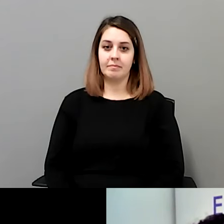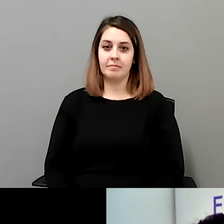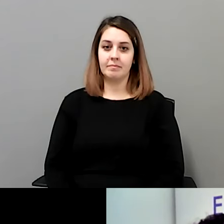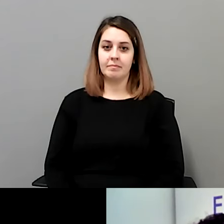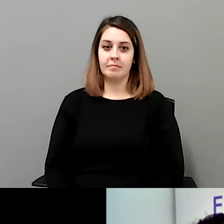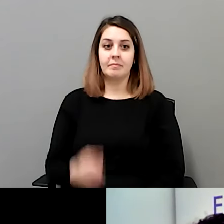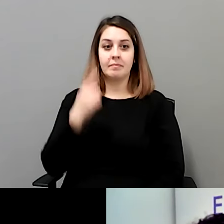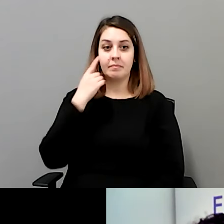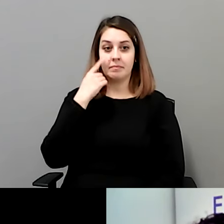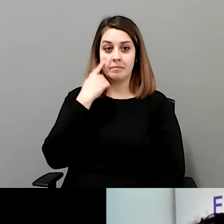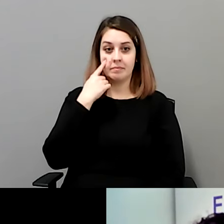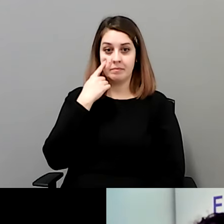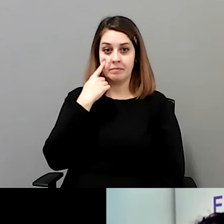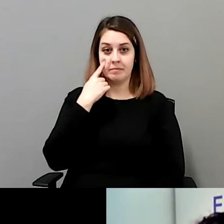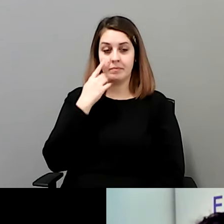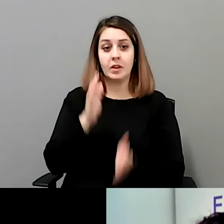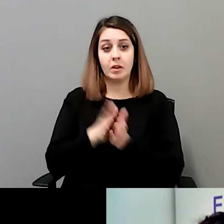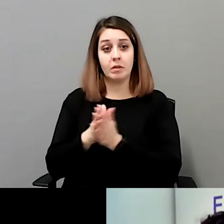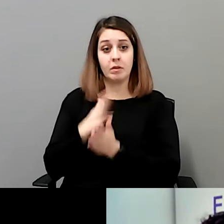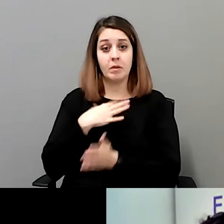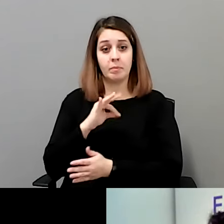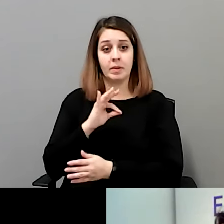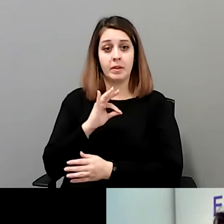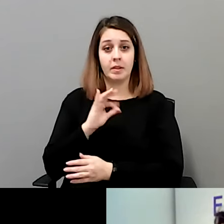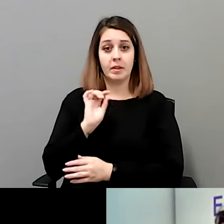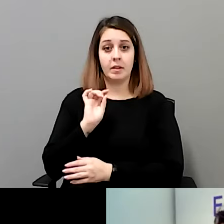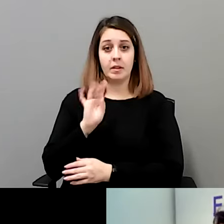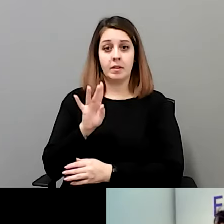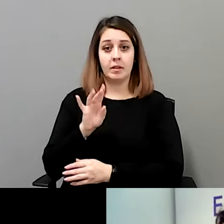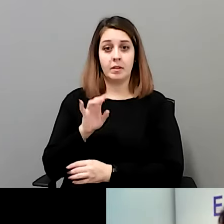A ver, te voy a... Compañeras, ¿podéis mandarle mensaje para...?